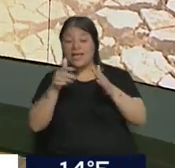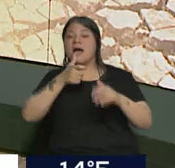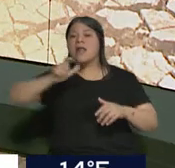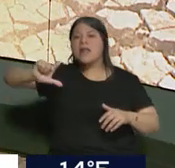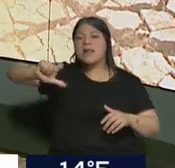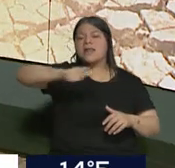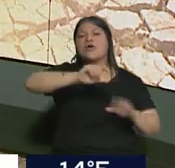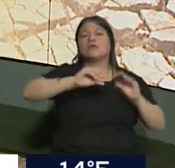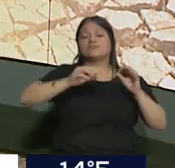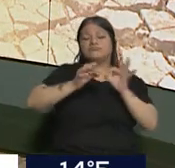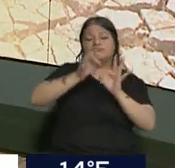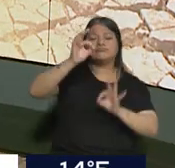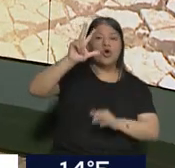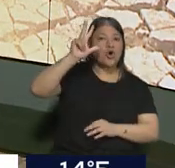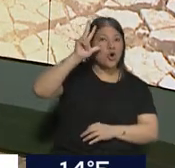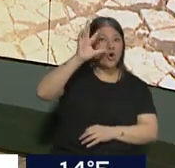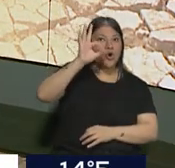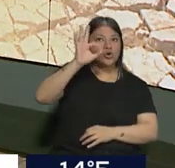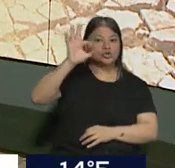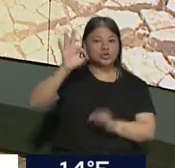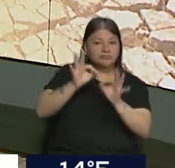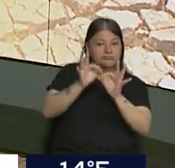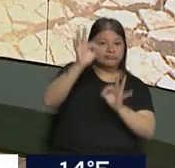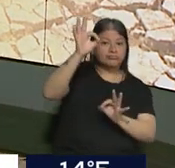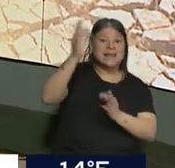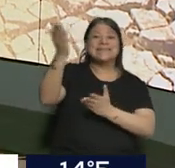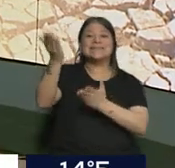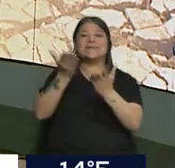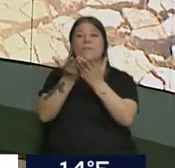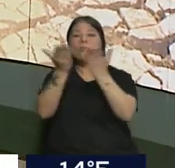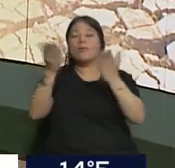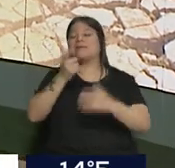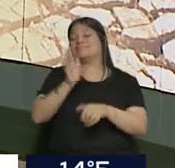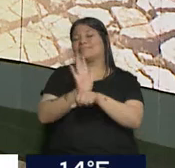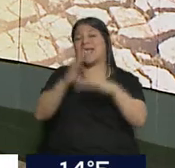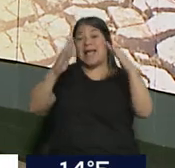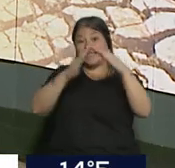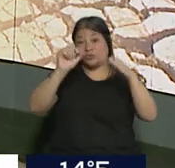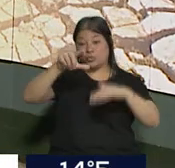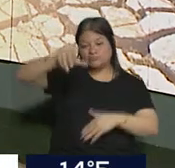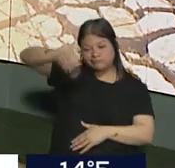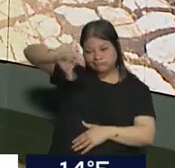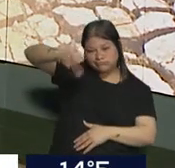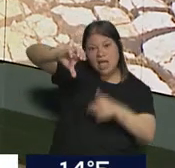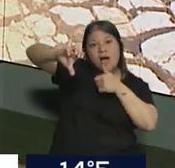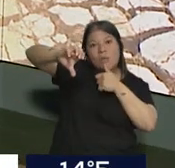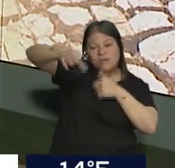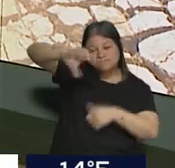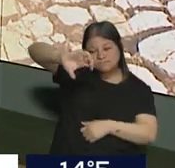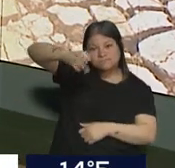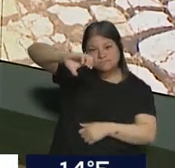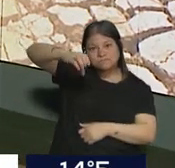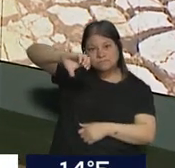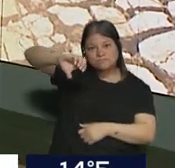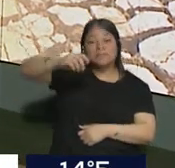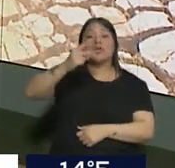era de 800 hectómetros cúbicos. El servicio público, es decir, cuando uno abre la canilla y sale el agua para el uso doméstico, se